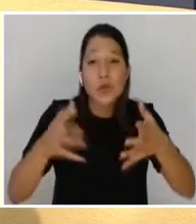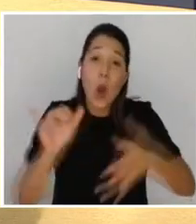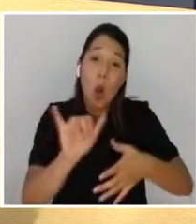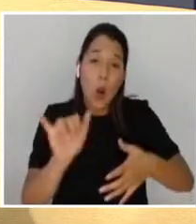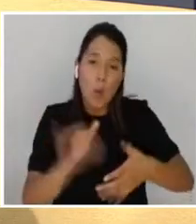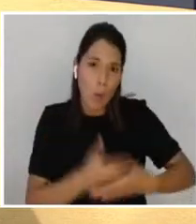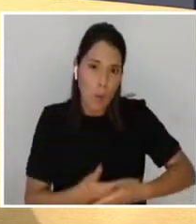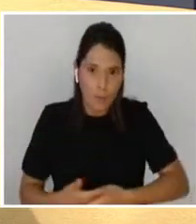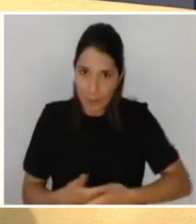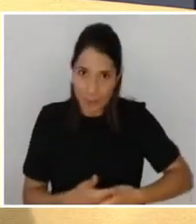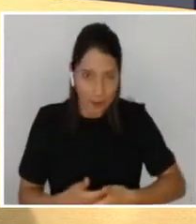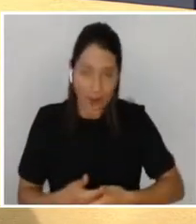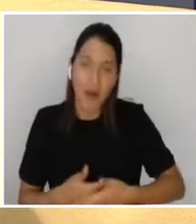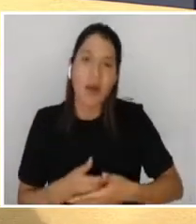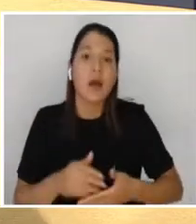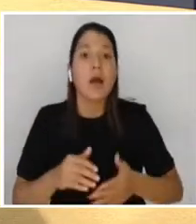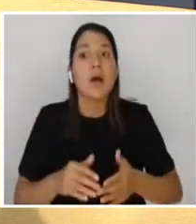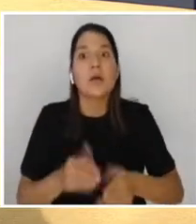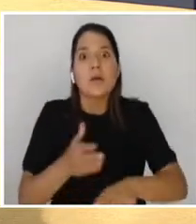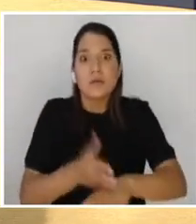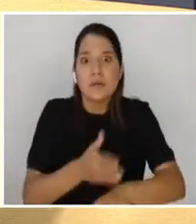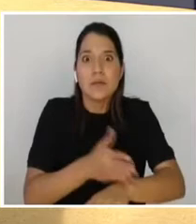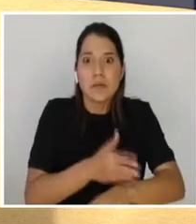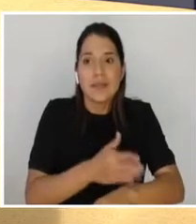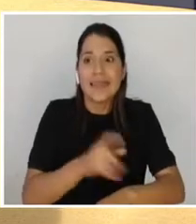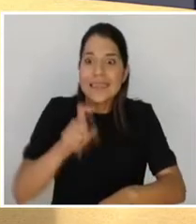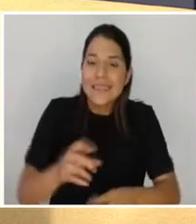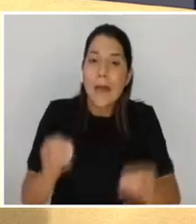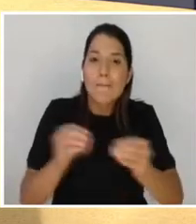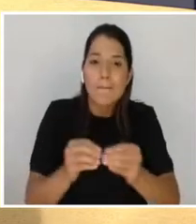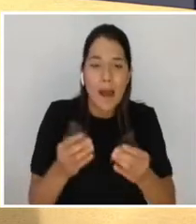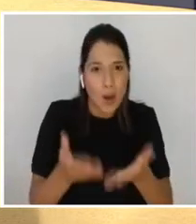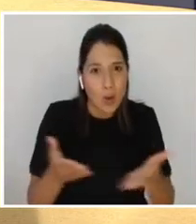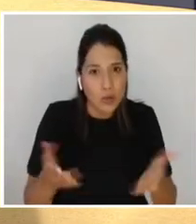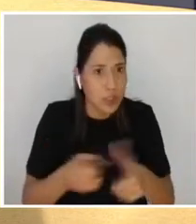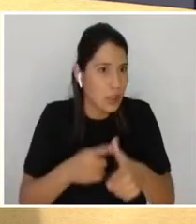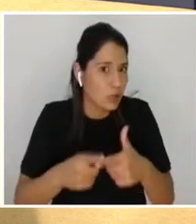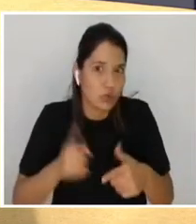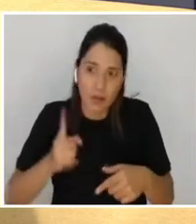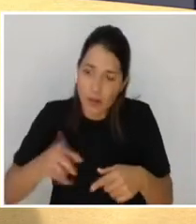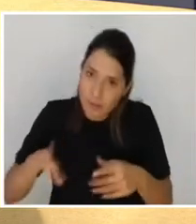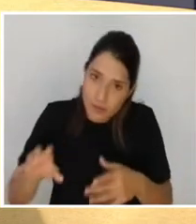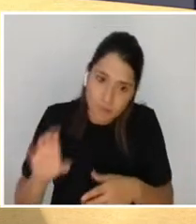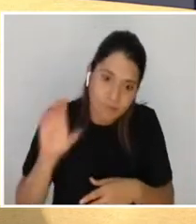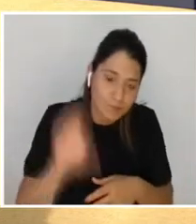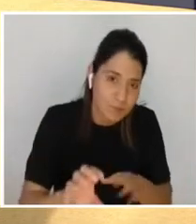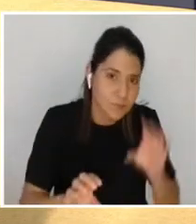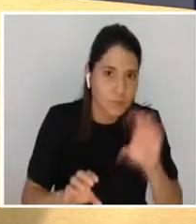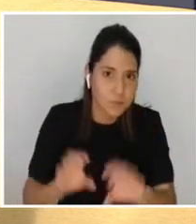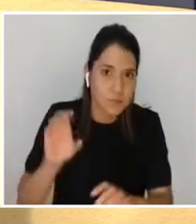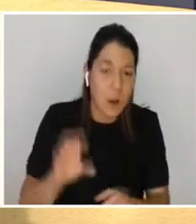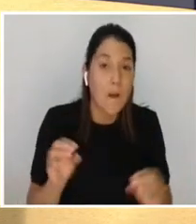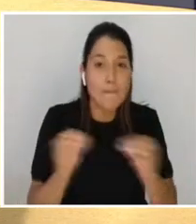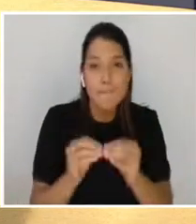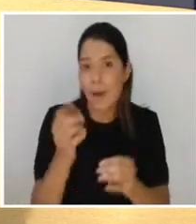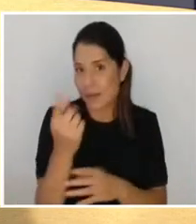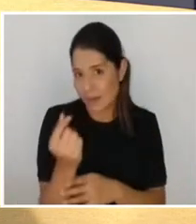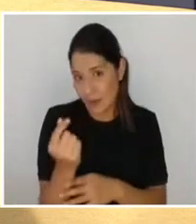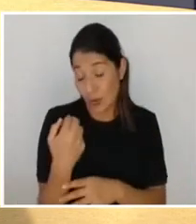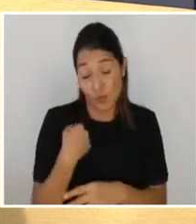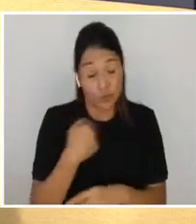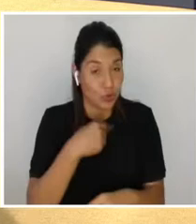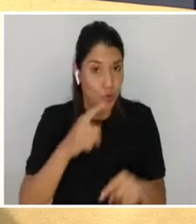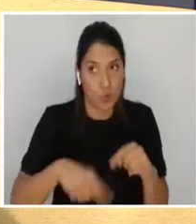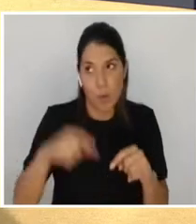Va creciendo, va ocupando más cosas y ocupando, y uno tiene que inyectarle dinero. Uno no puede pretender que al